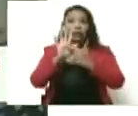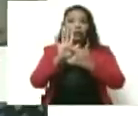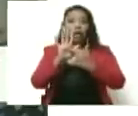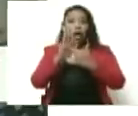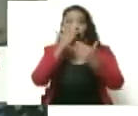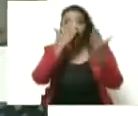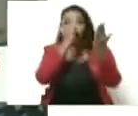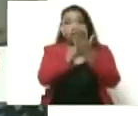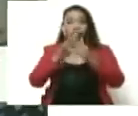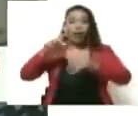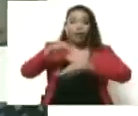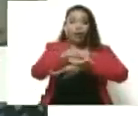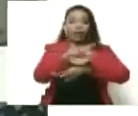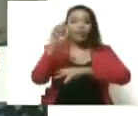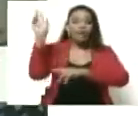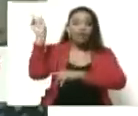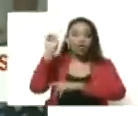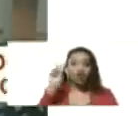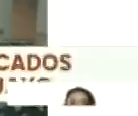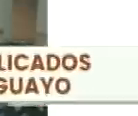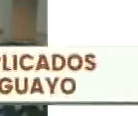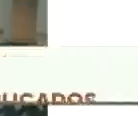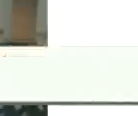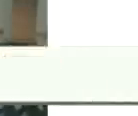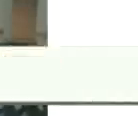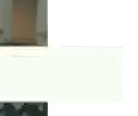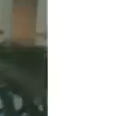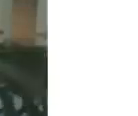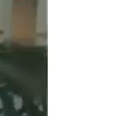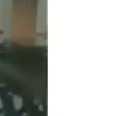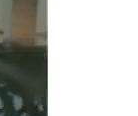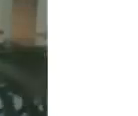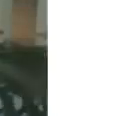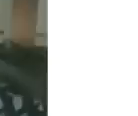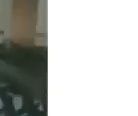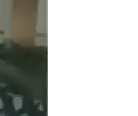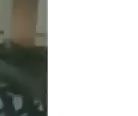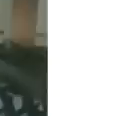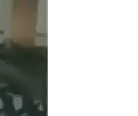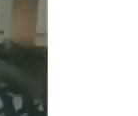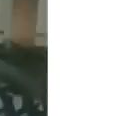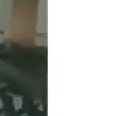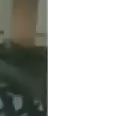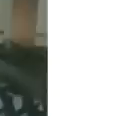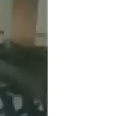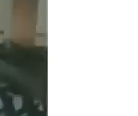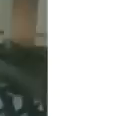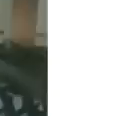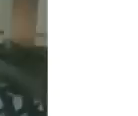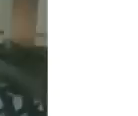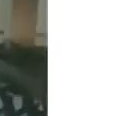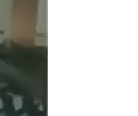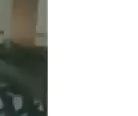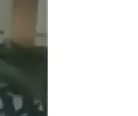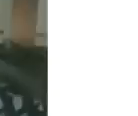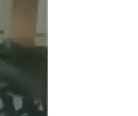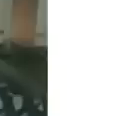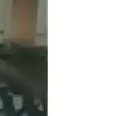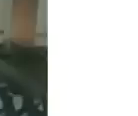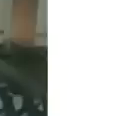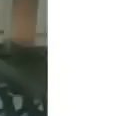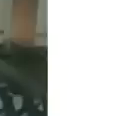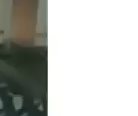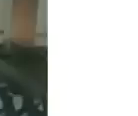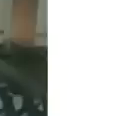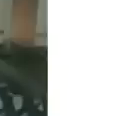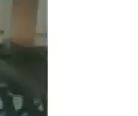hacia Venezuela y armar a todos estos individuos. El gobierno bolivariano, la República Bolivariana de Venezuela, repudia este